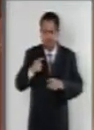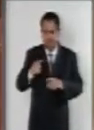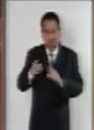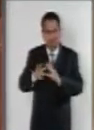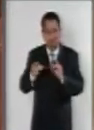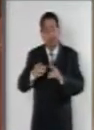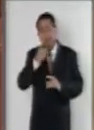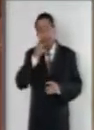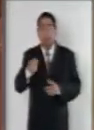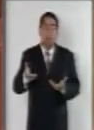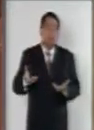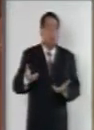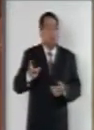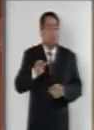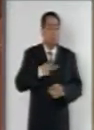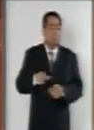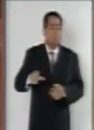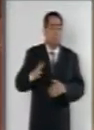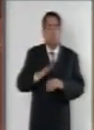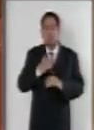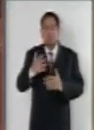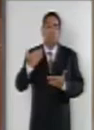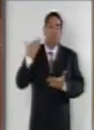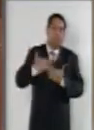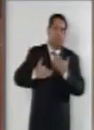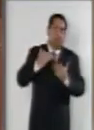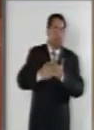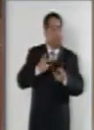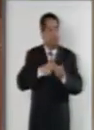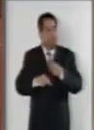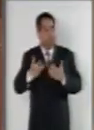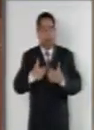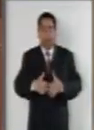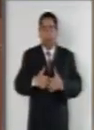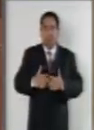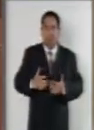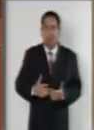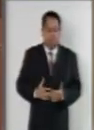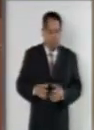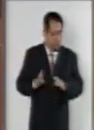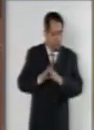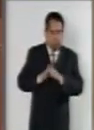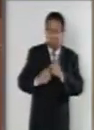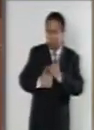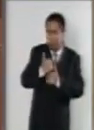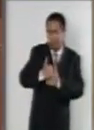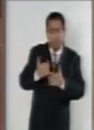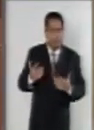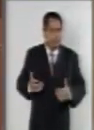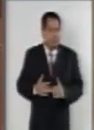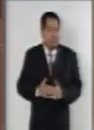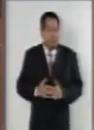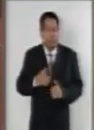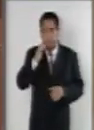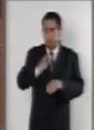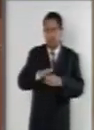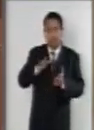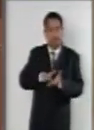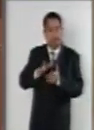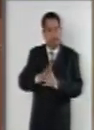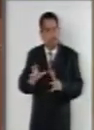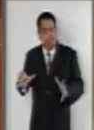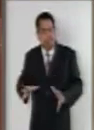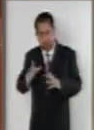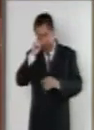que la pobreza se explica por la falta de productividad, de competitividad y de incentivos al